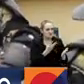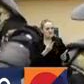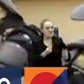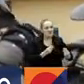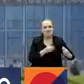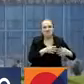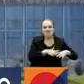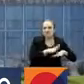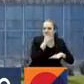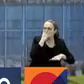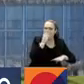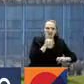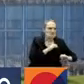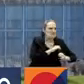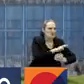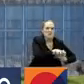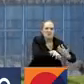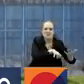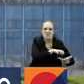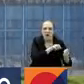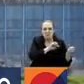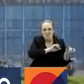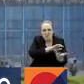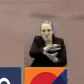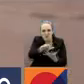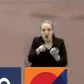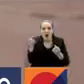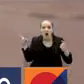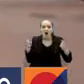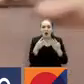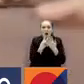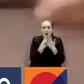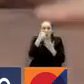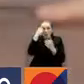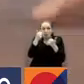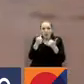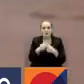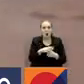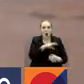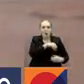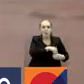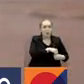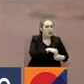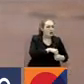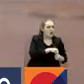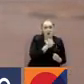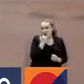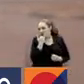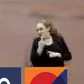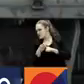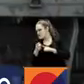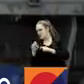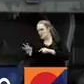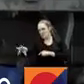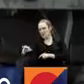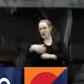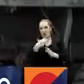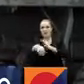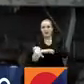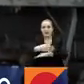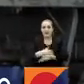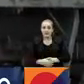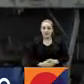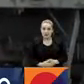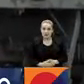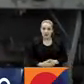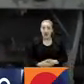redes criminales organizadas detrás de estos barrotes, pero con el accionar fuera de ellos, en las calles. El estado de